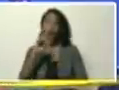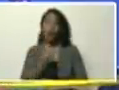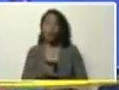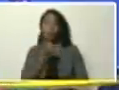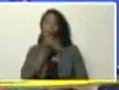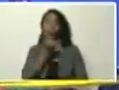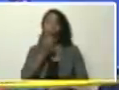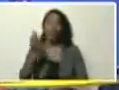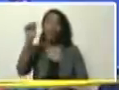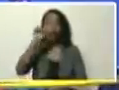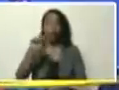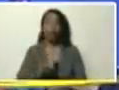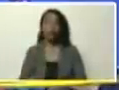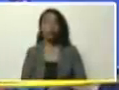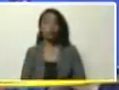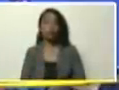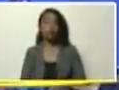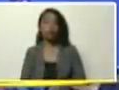agua.